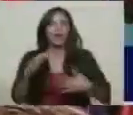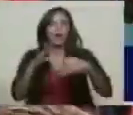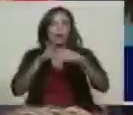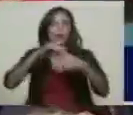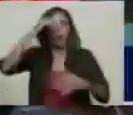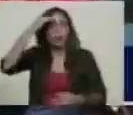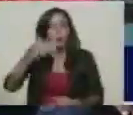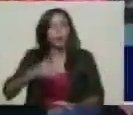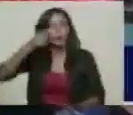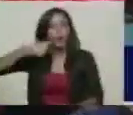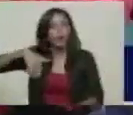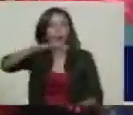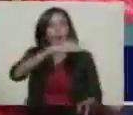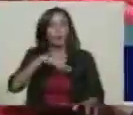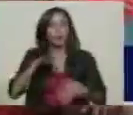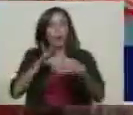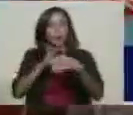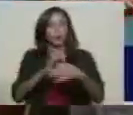cívico-militar.